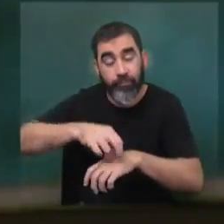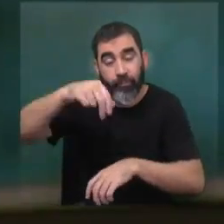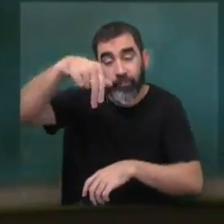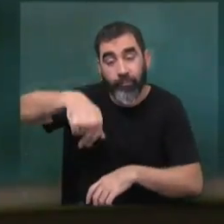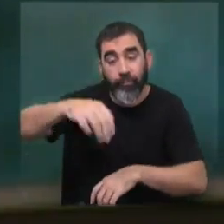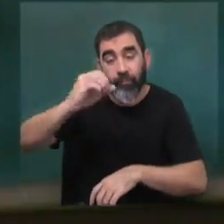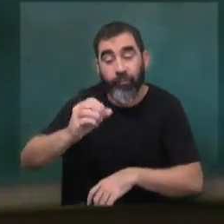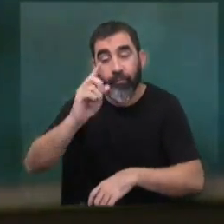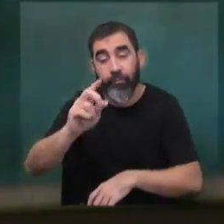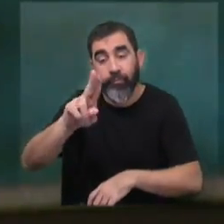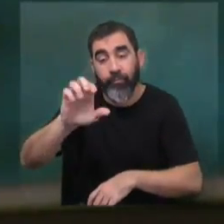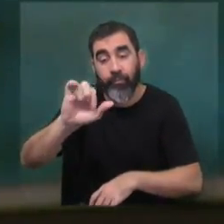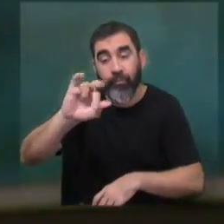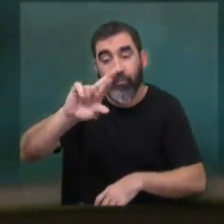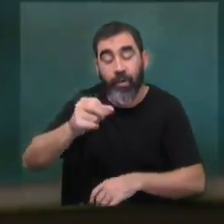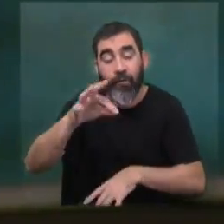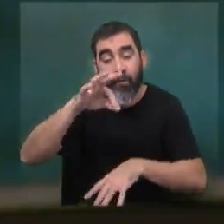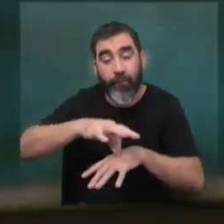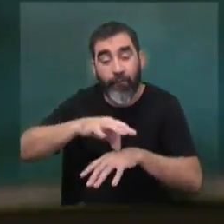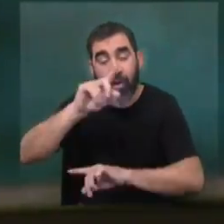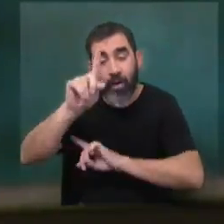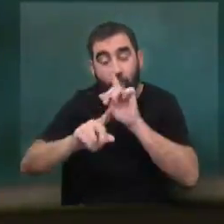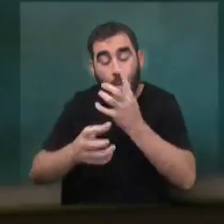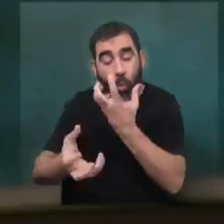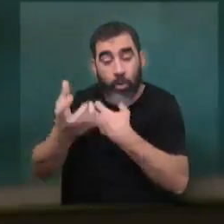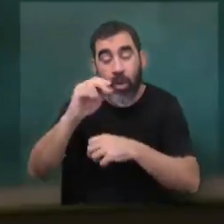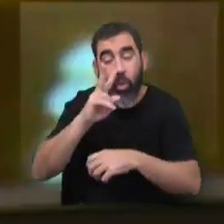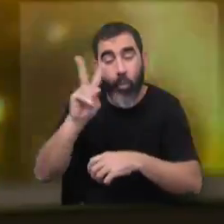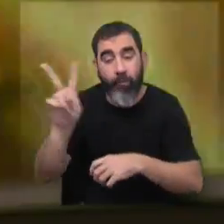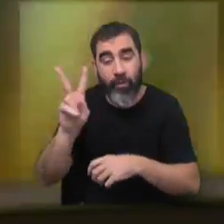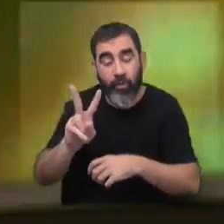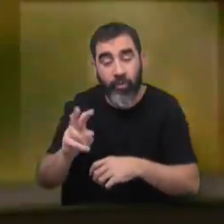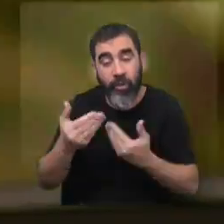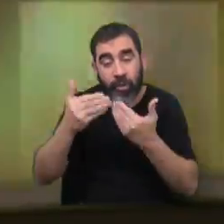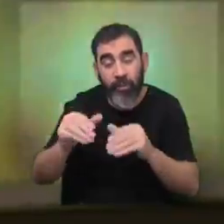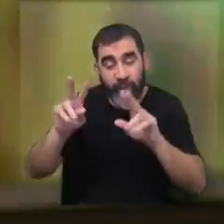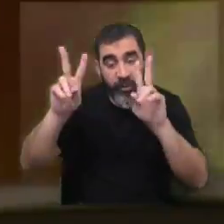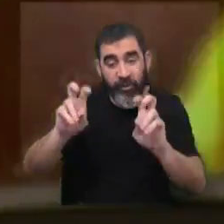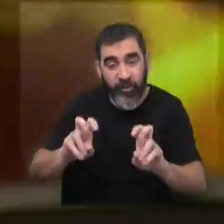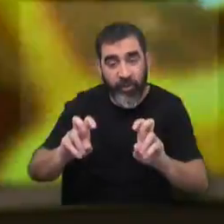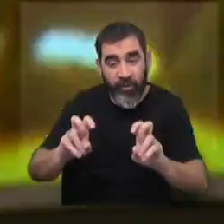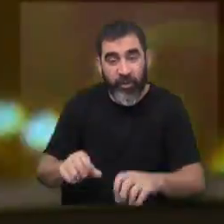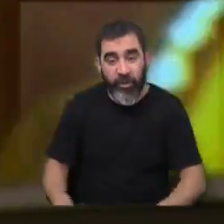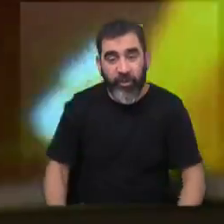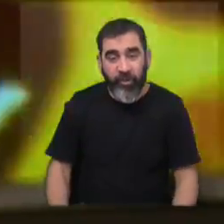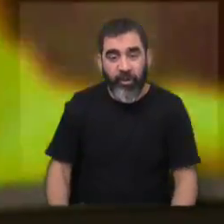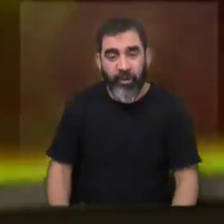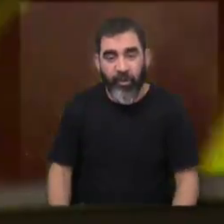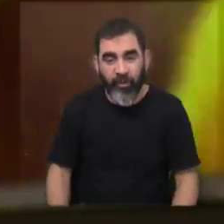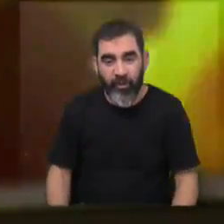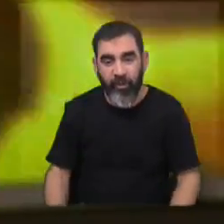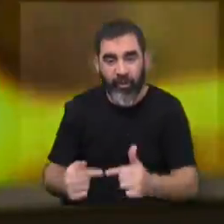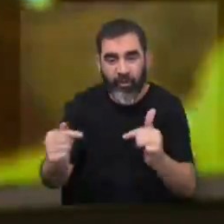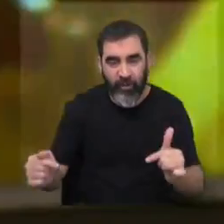Unidad de Apicultura de Facultad Veterinaria en 2022 y bueno, empezamos a trabajar desde lo que son todos los factores que pueden